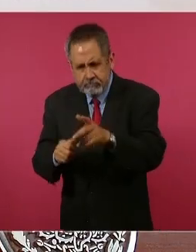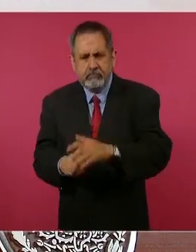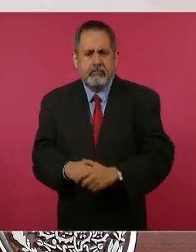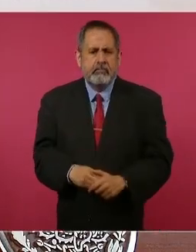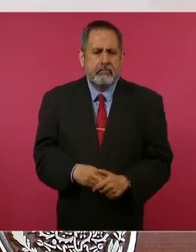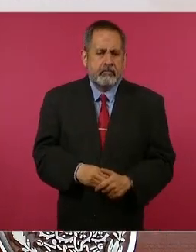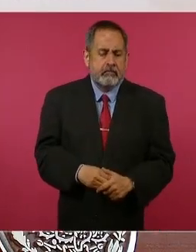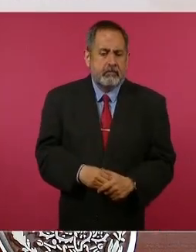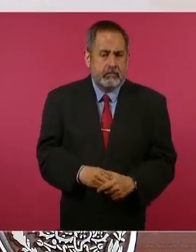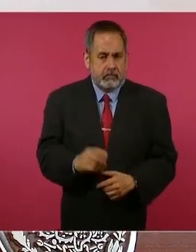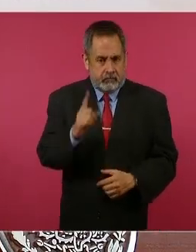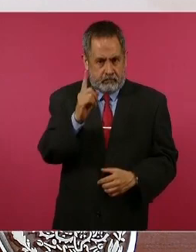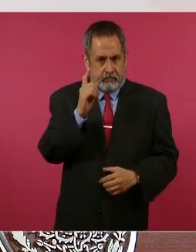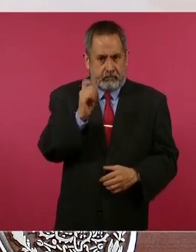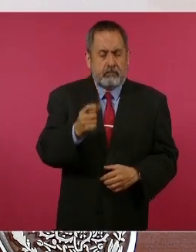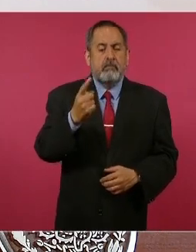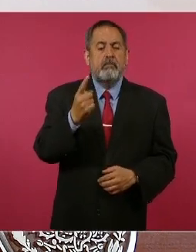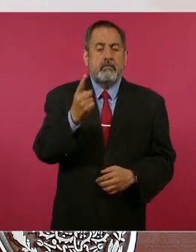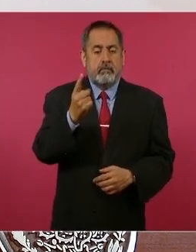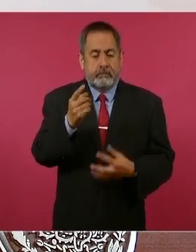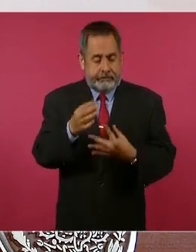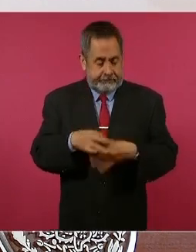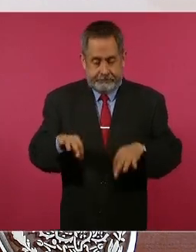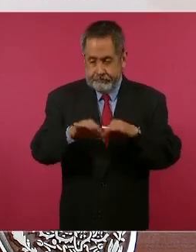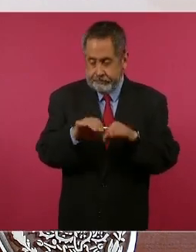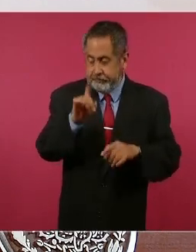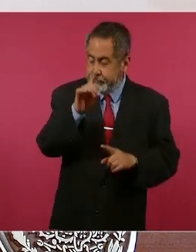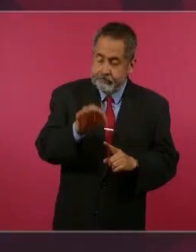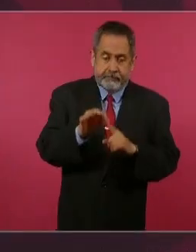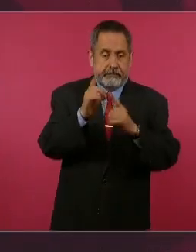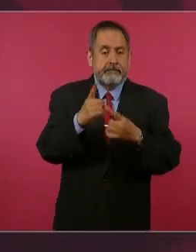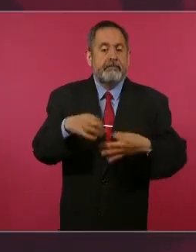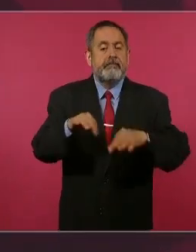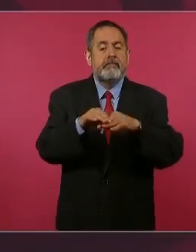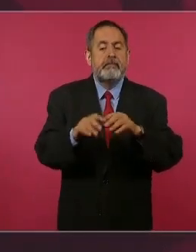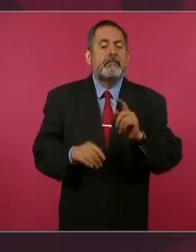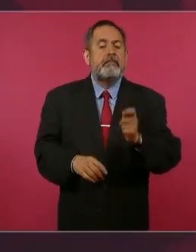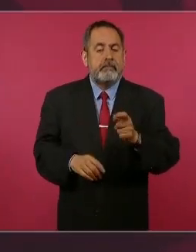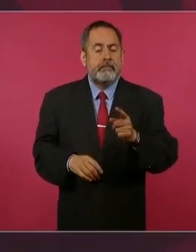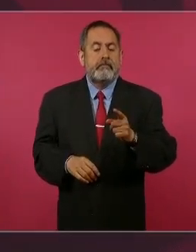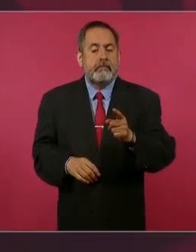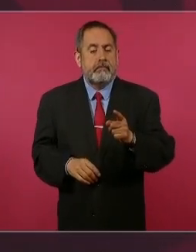una de las cosas importantes que se